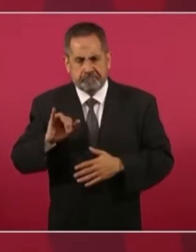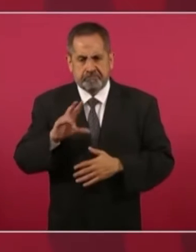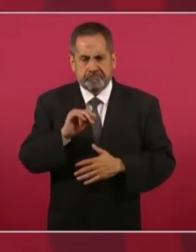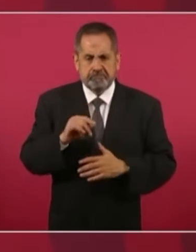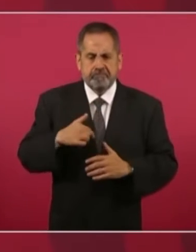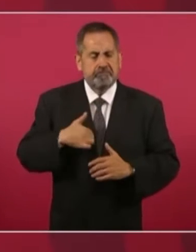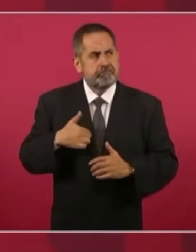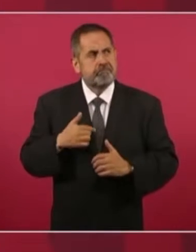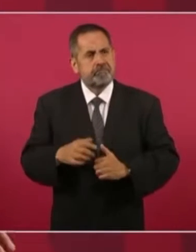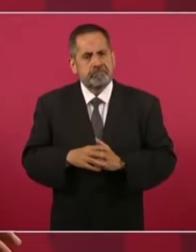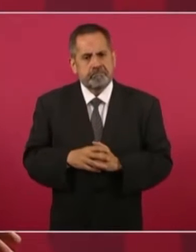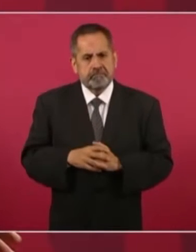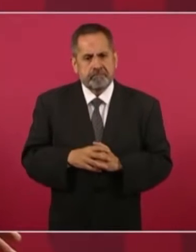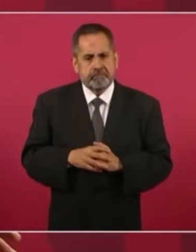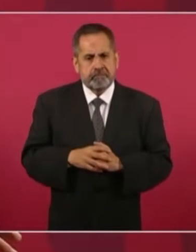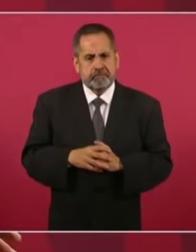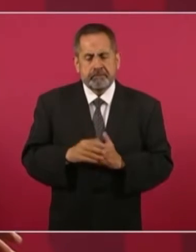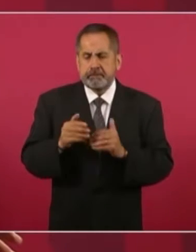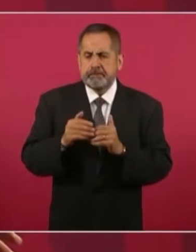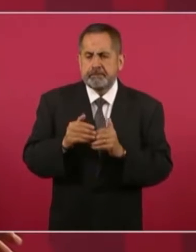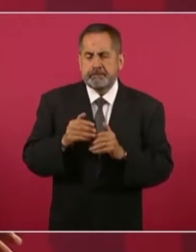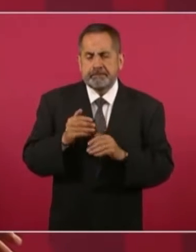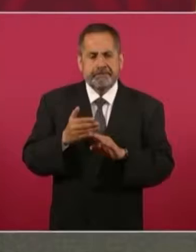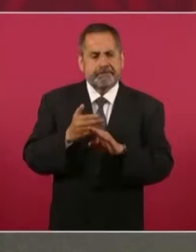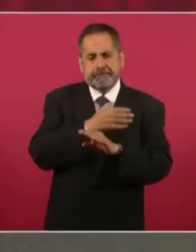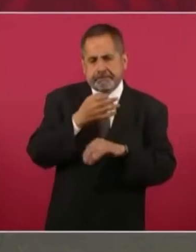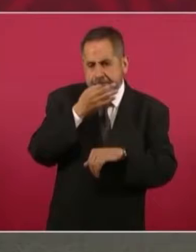que yo les adelante